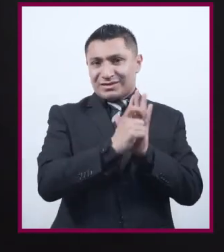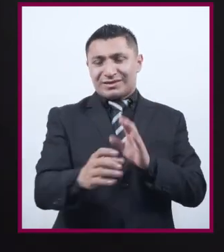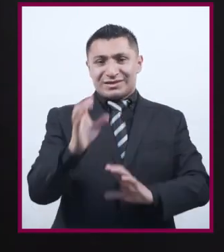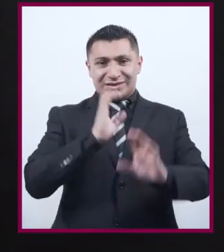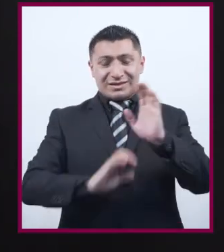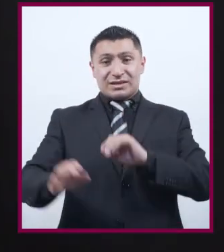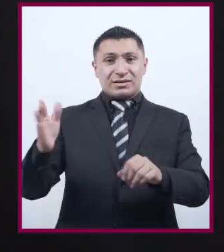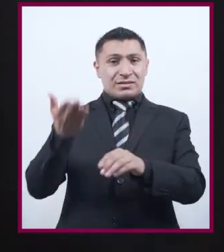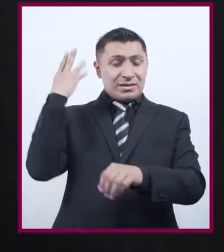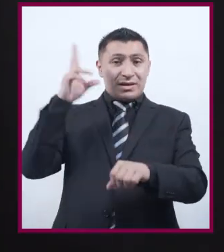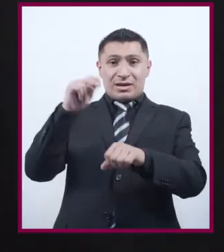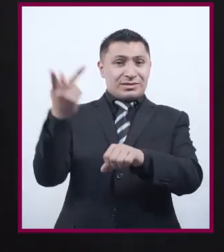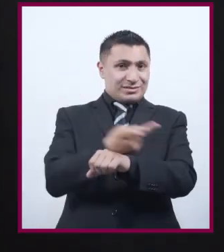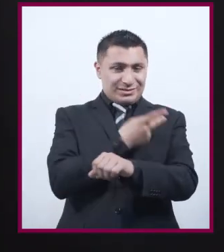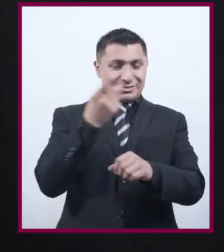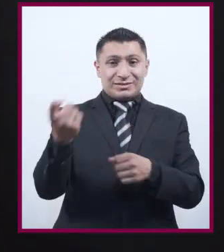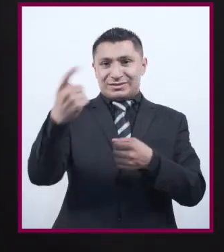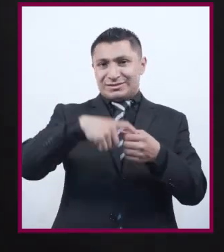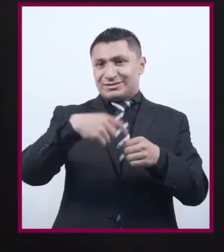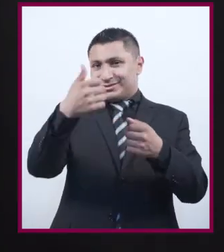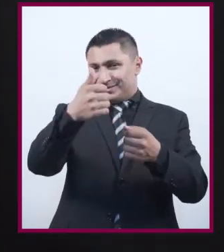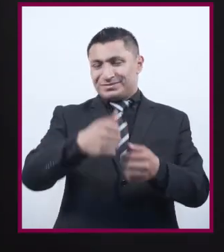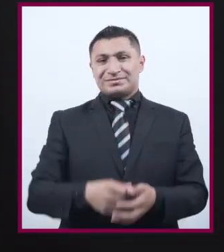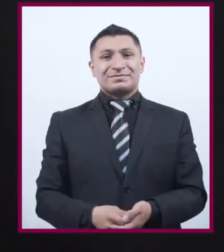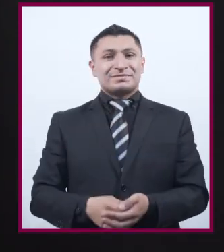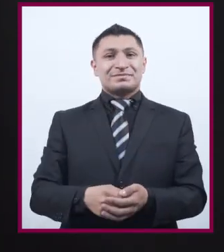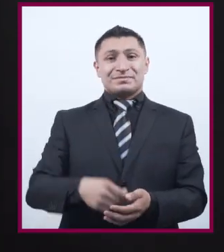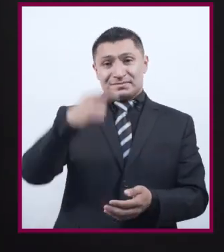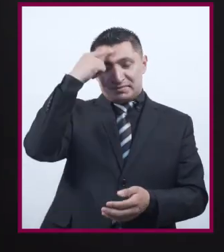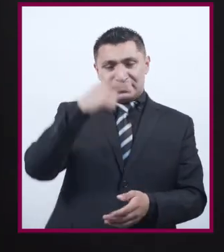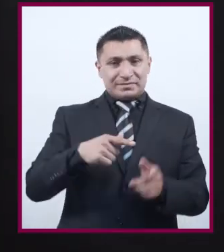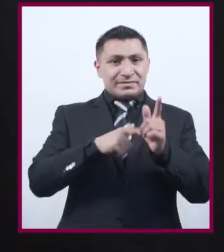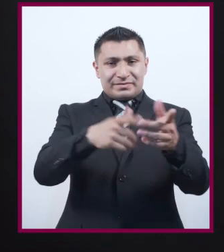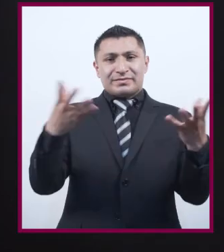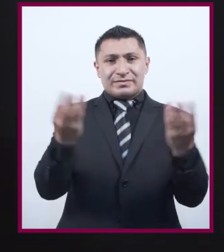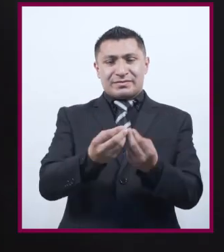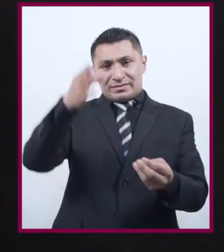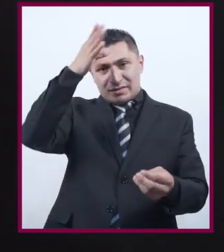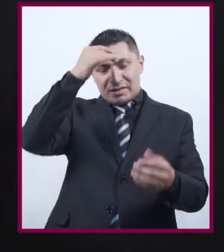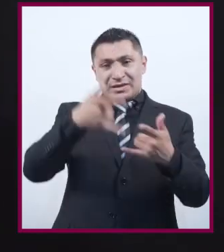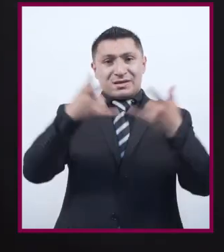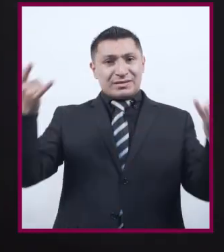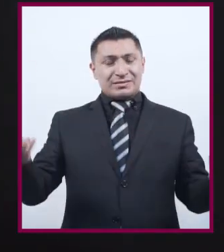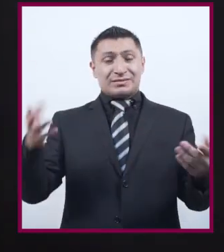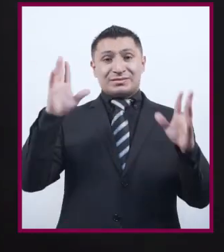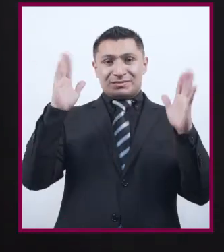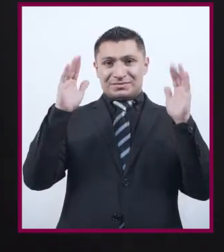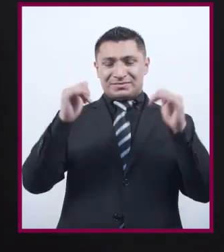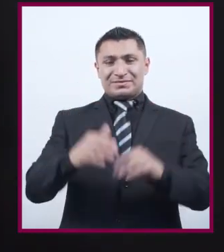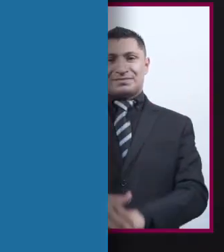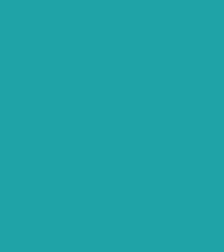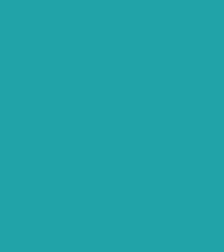pasado no ha pasado. Conéctate para seguir haciendo conciencia histórica. Hasta la próxima.